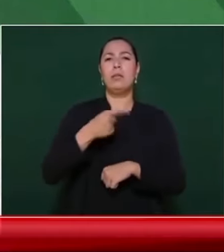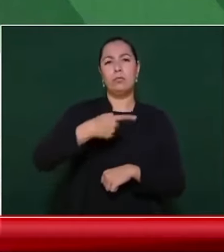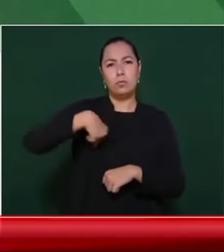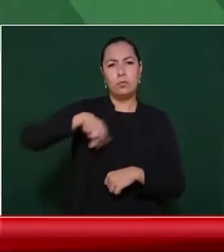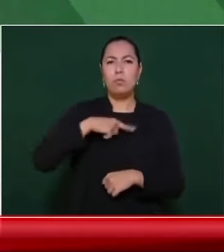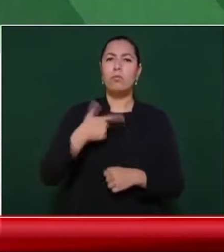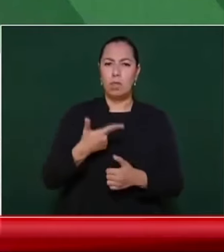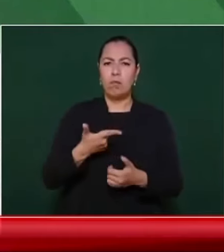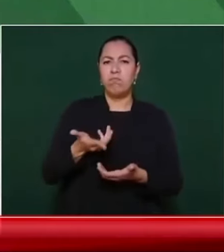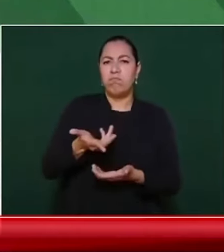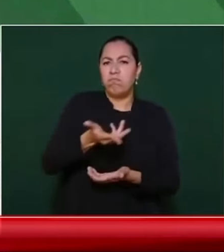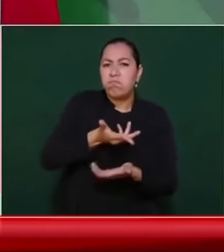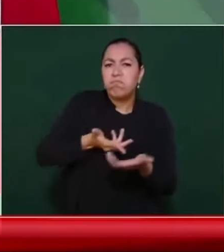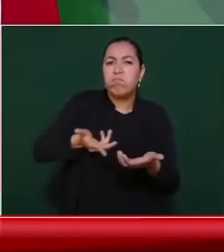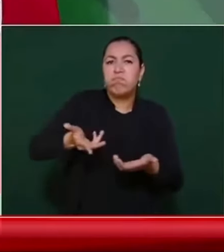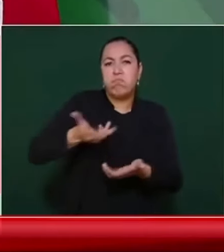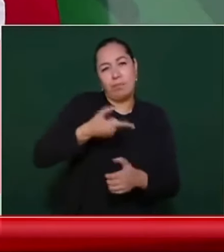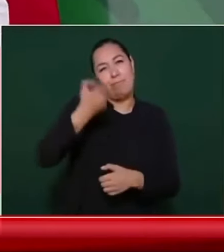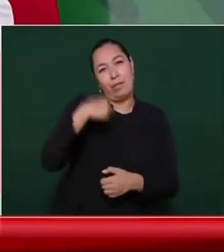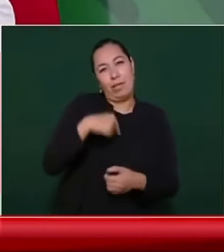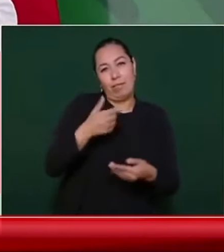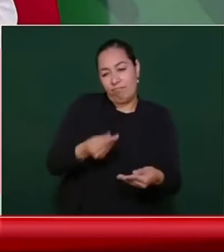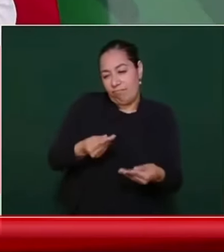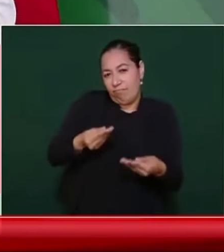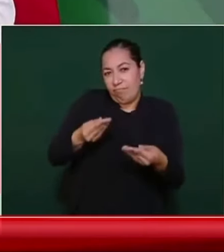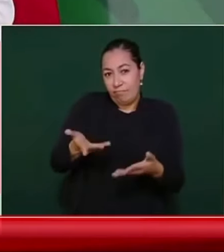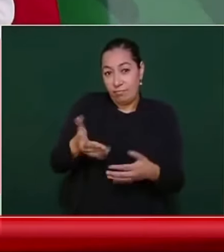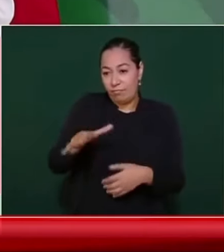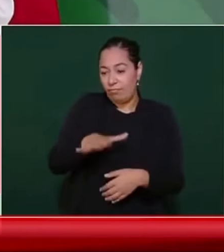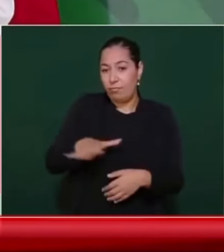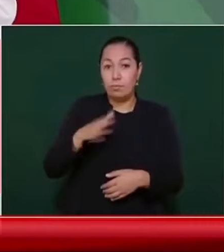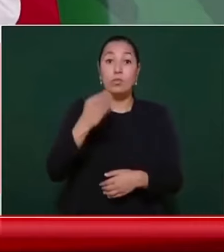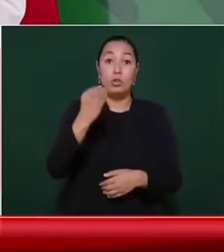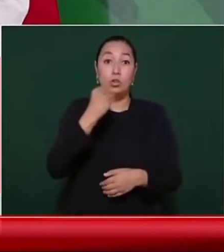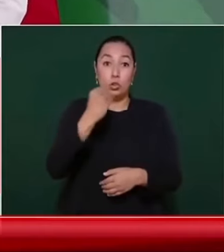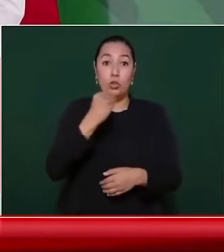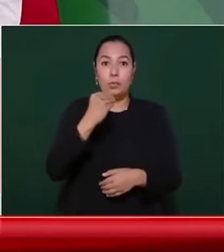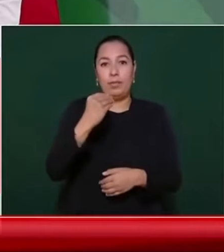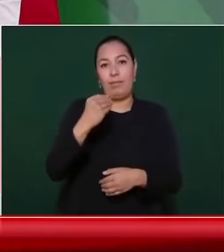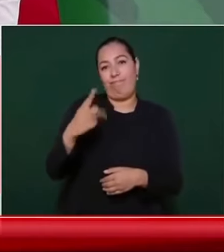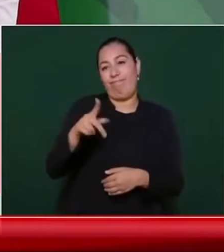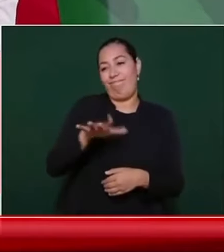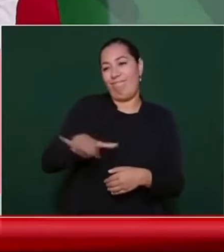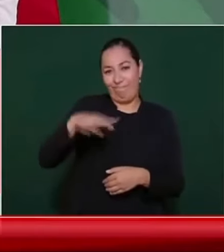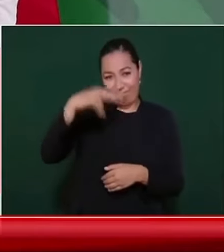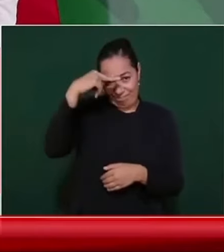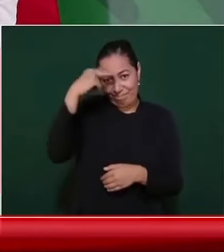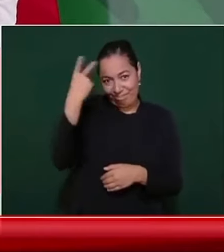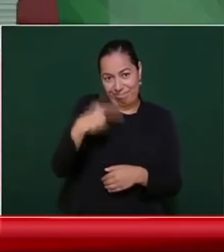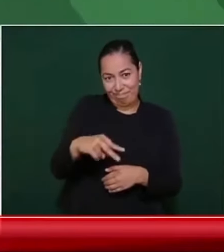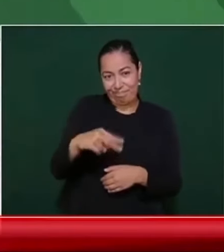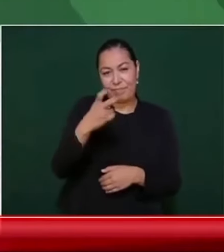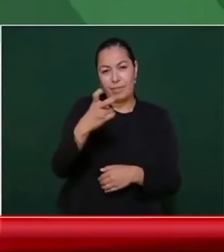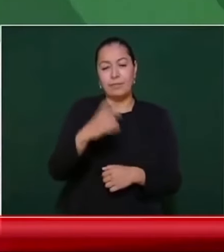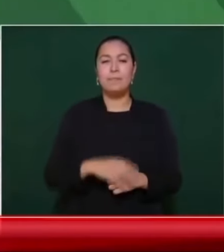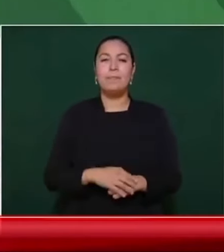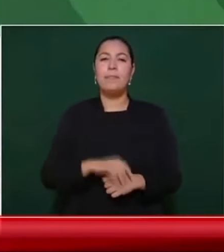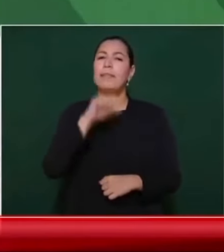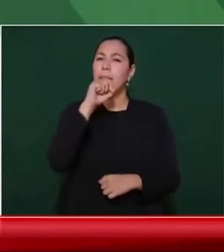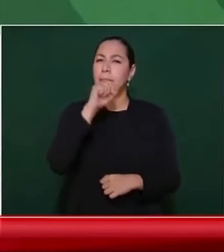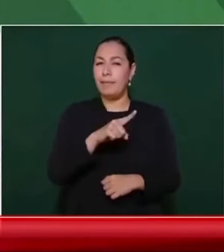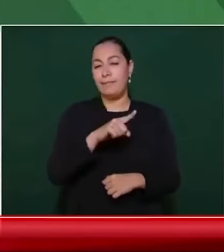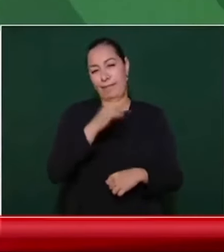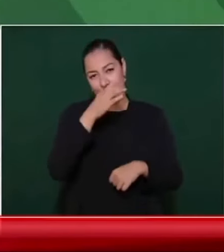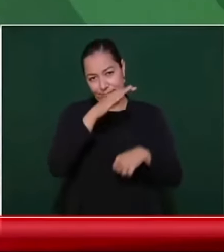al alimento de los mexicanos y también presidente nos hemos inscrito